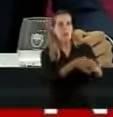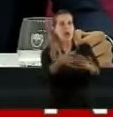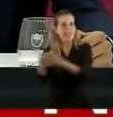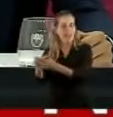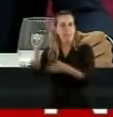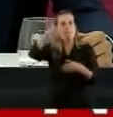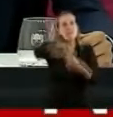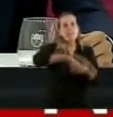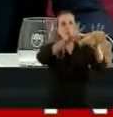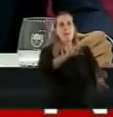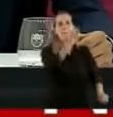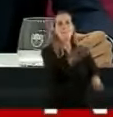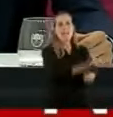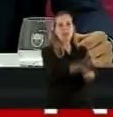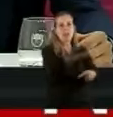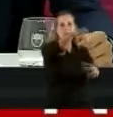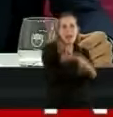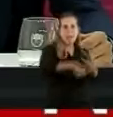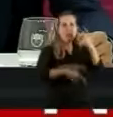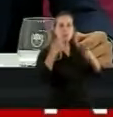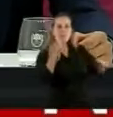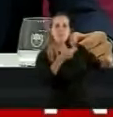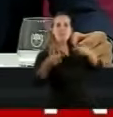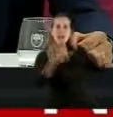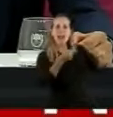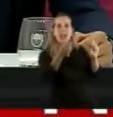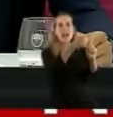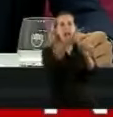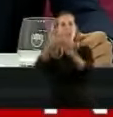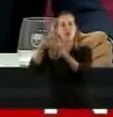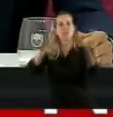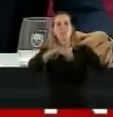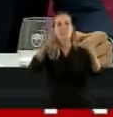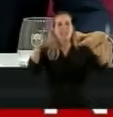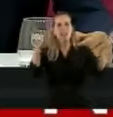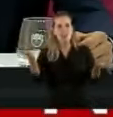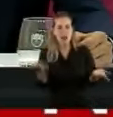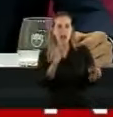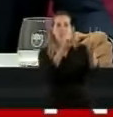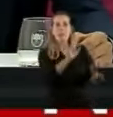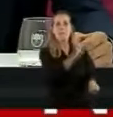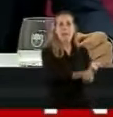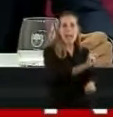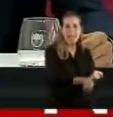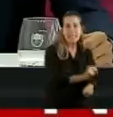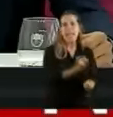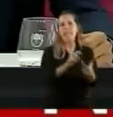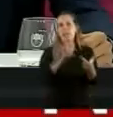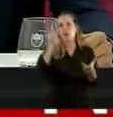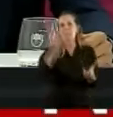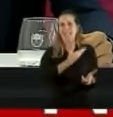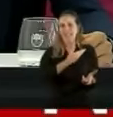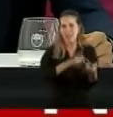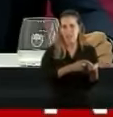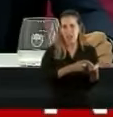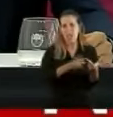desde unidades penales en la provincia de Santa Fe, y lo hacían también desde unidades penales en el Servicio